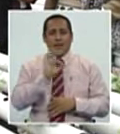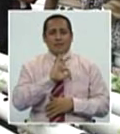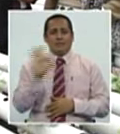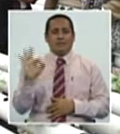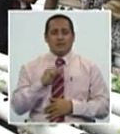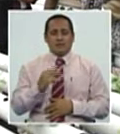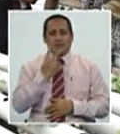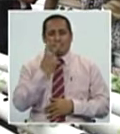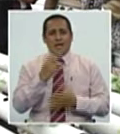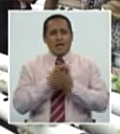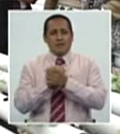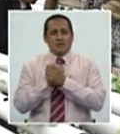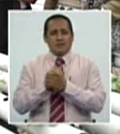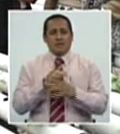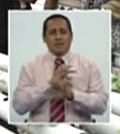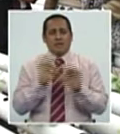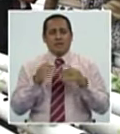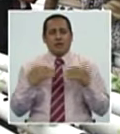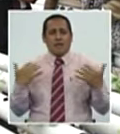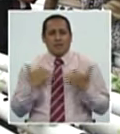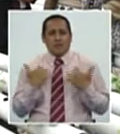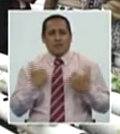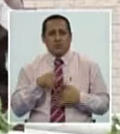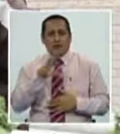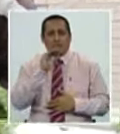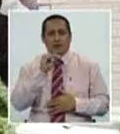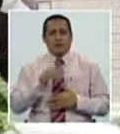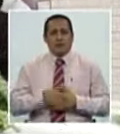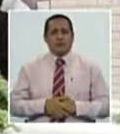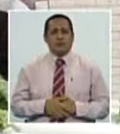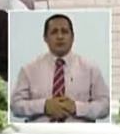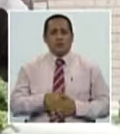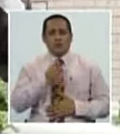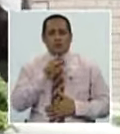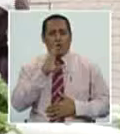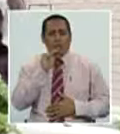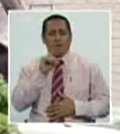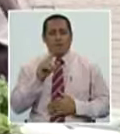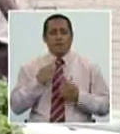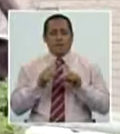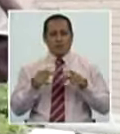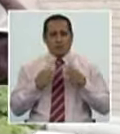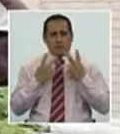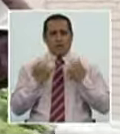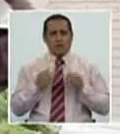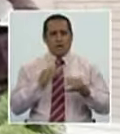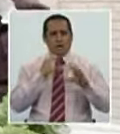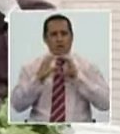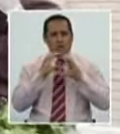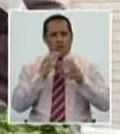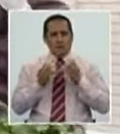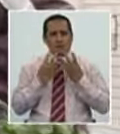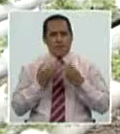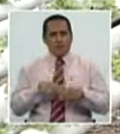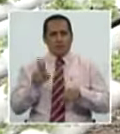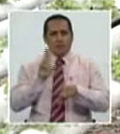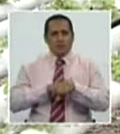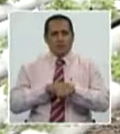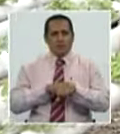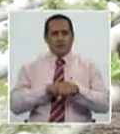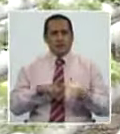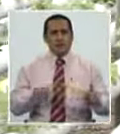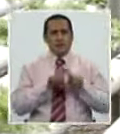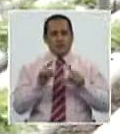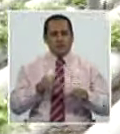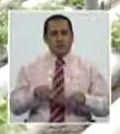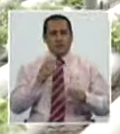hablar, sin amistades, porque tenía miedo hasta de hablar. Él no hablaba. Pero ahora vemos que se comunica con total normalidad,